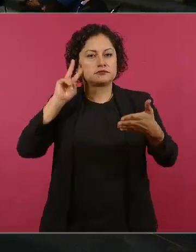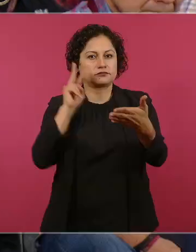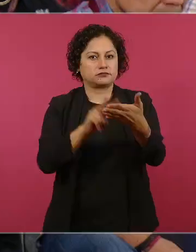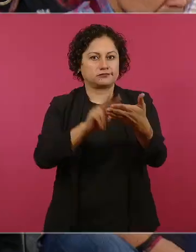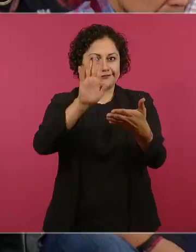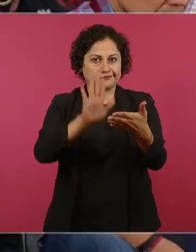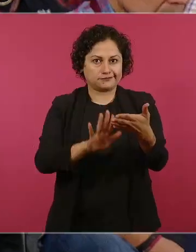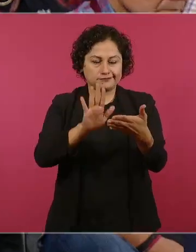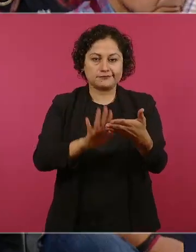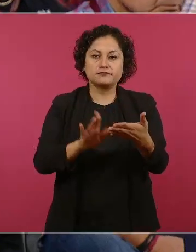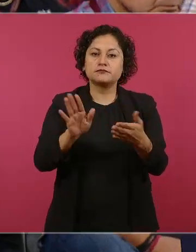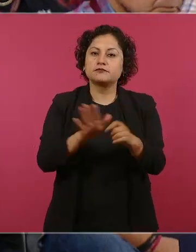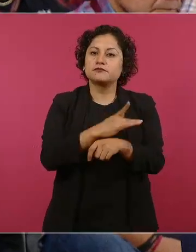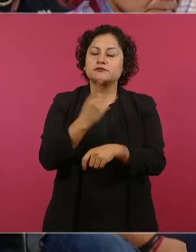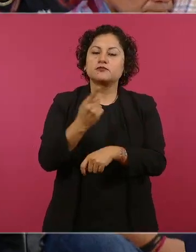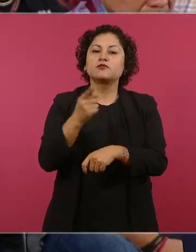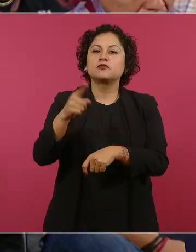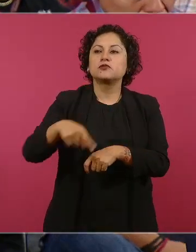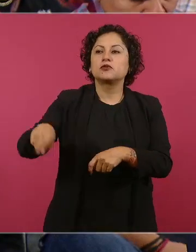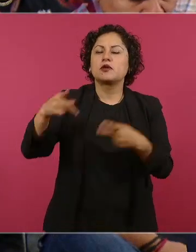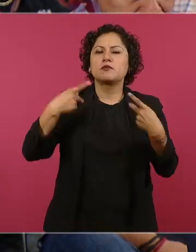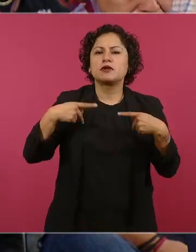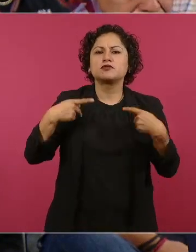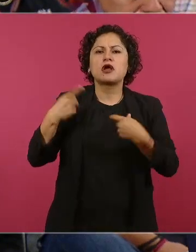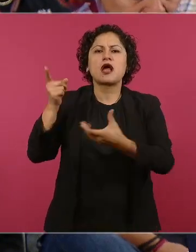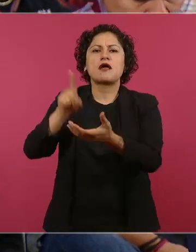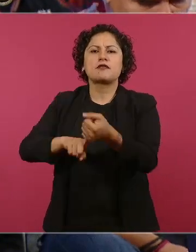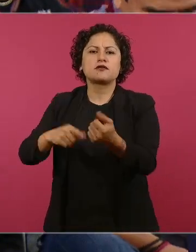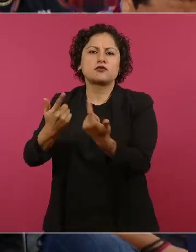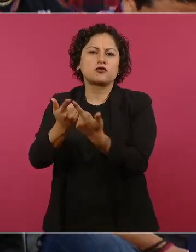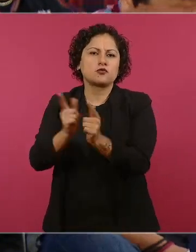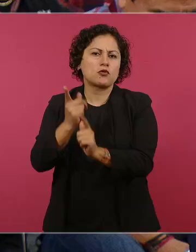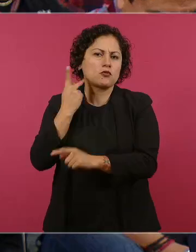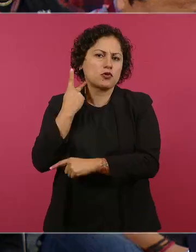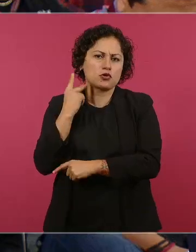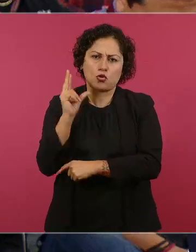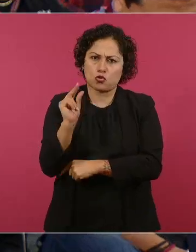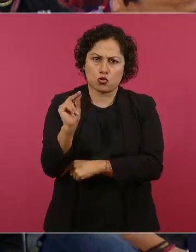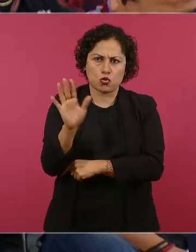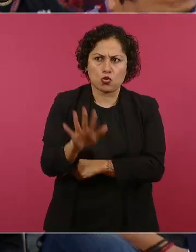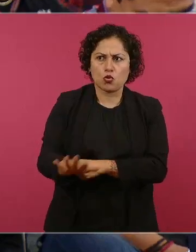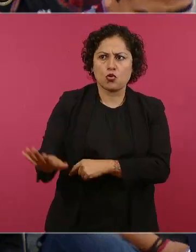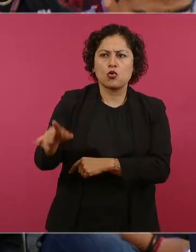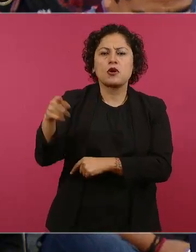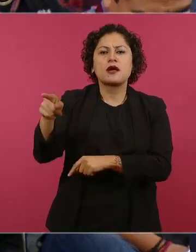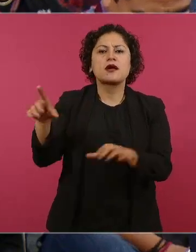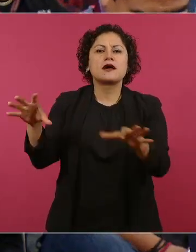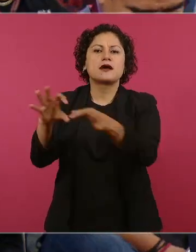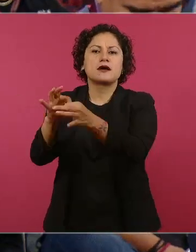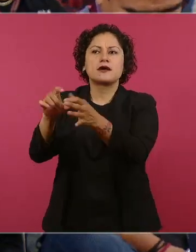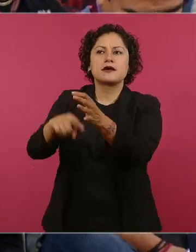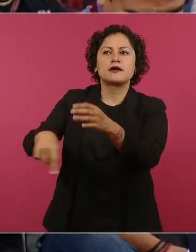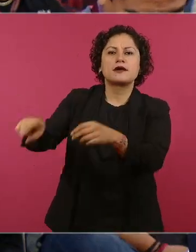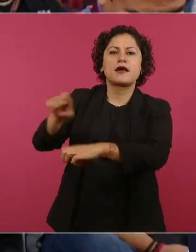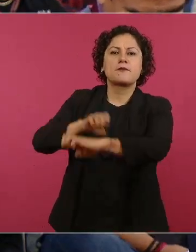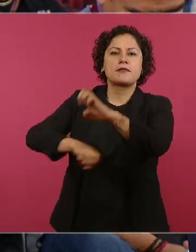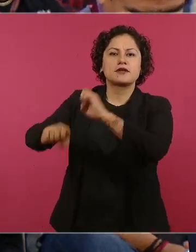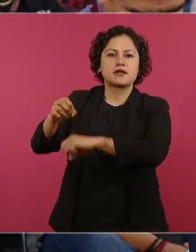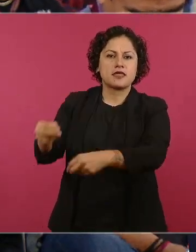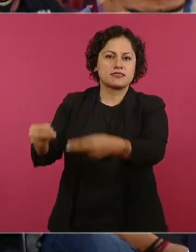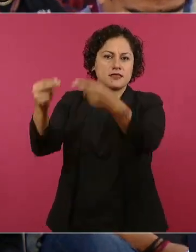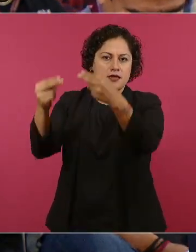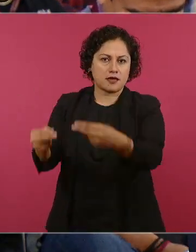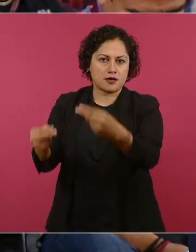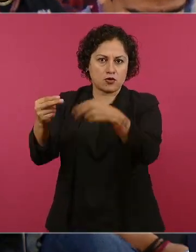no necesariamente tienen que ver con partidos políticos, sino también particularmente con un sector económico empresarial que